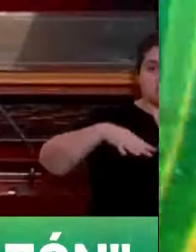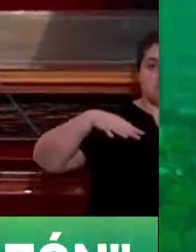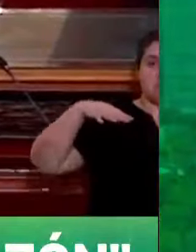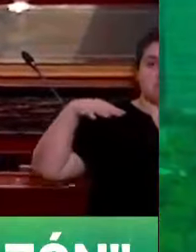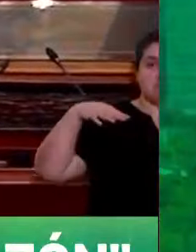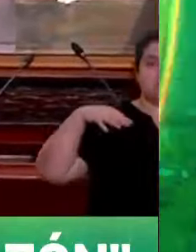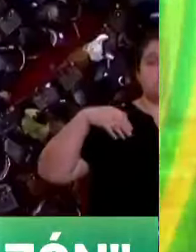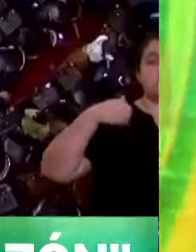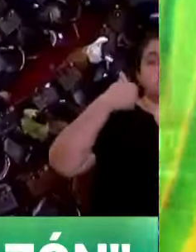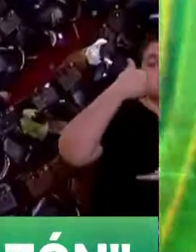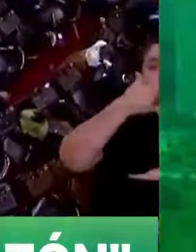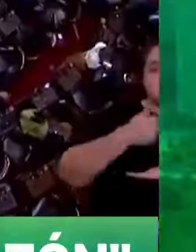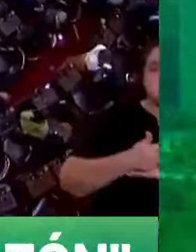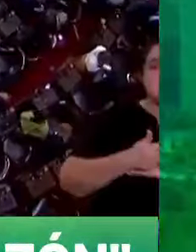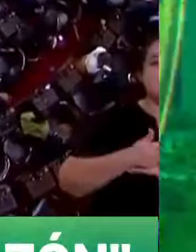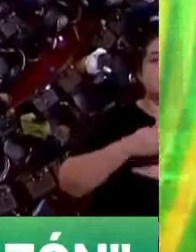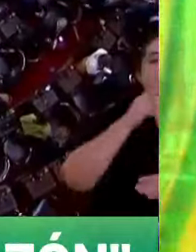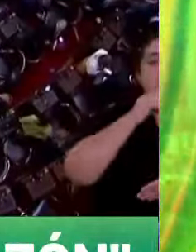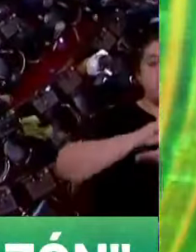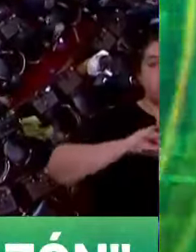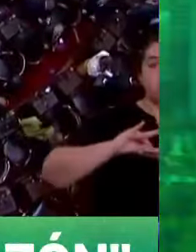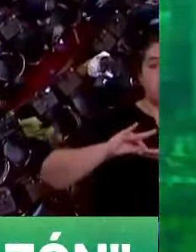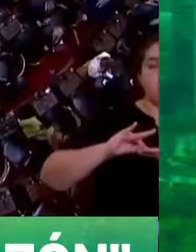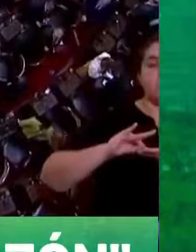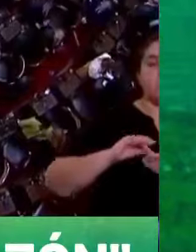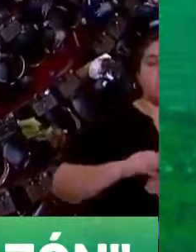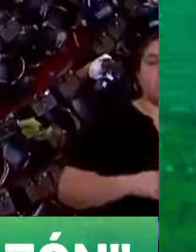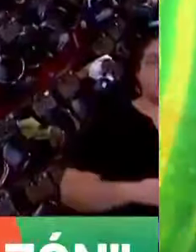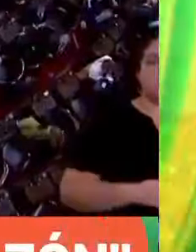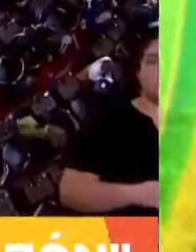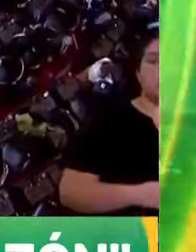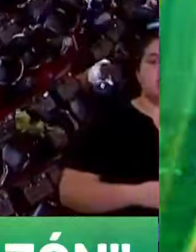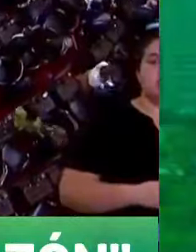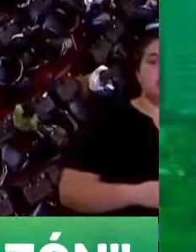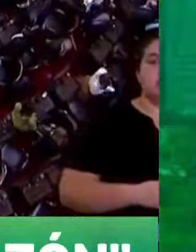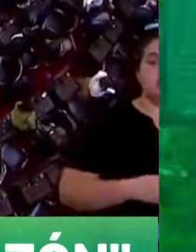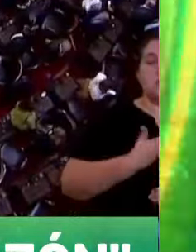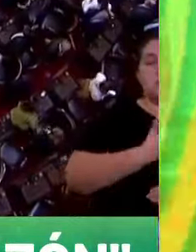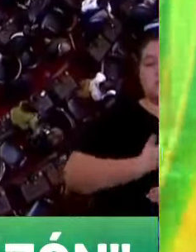me parece peligroso que se fomente